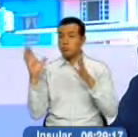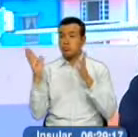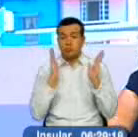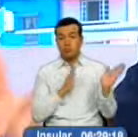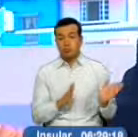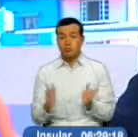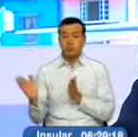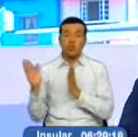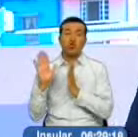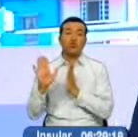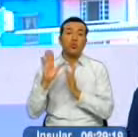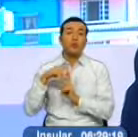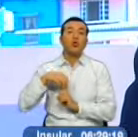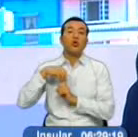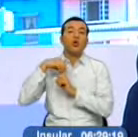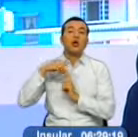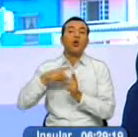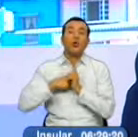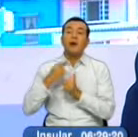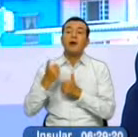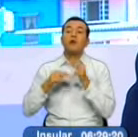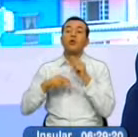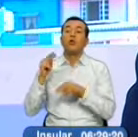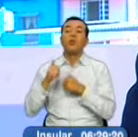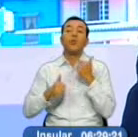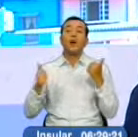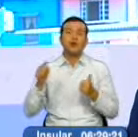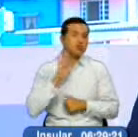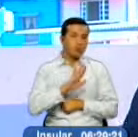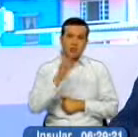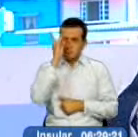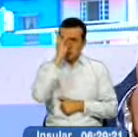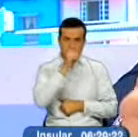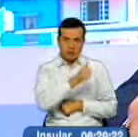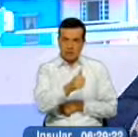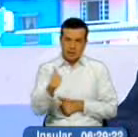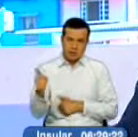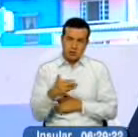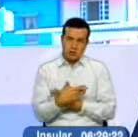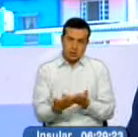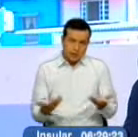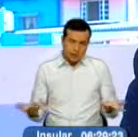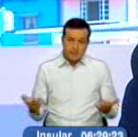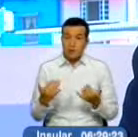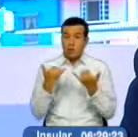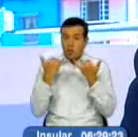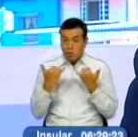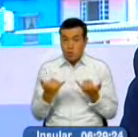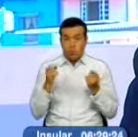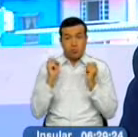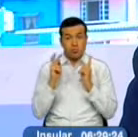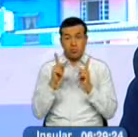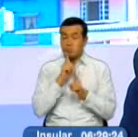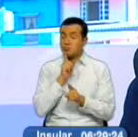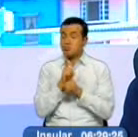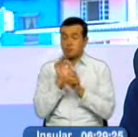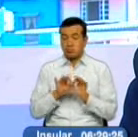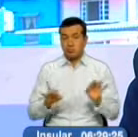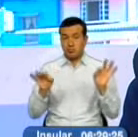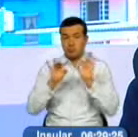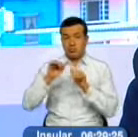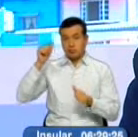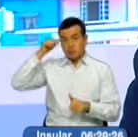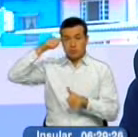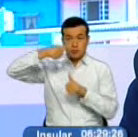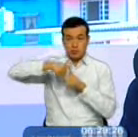de infraestructura y el cumplimiento de sus necesidades básicas insatisfechas. Creo que hay una magnífica oportunidad, digamos, recuerda que hay